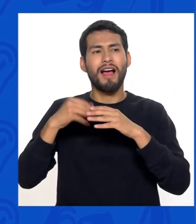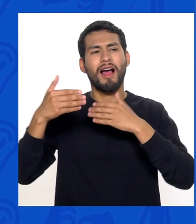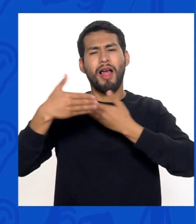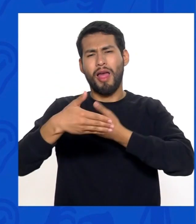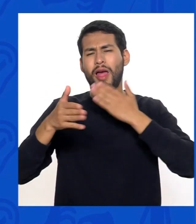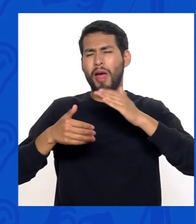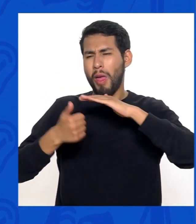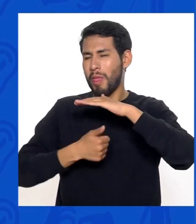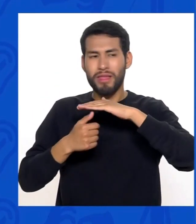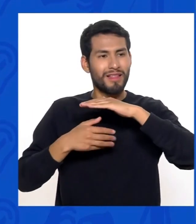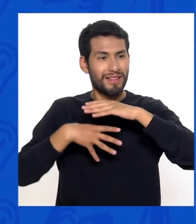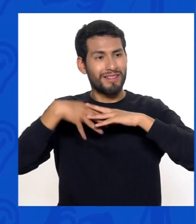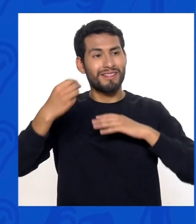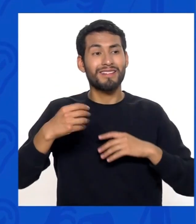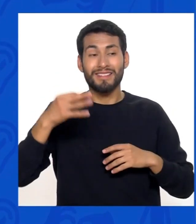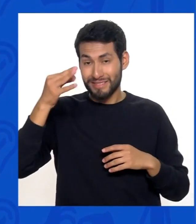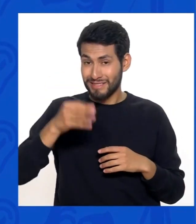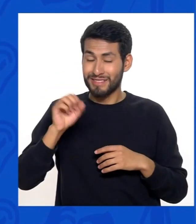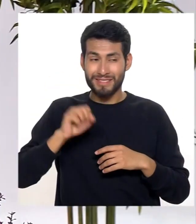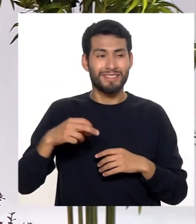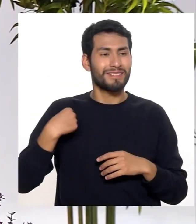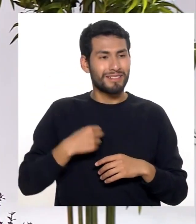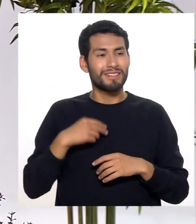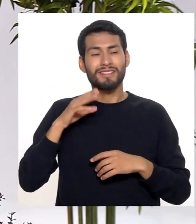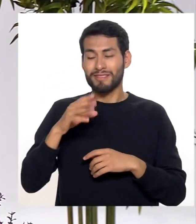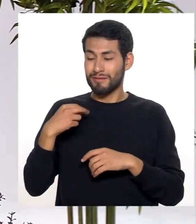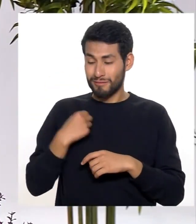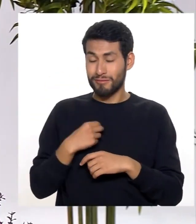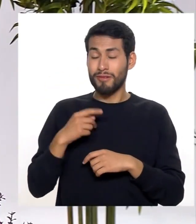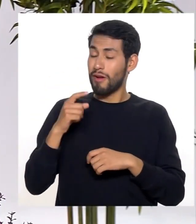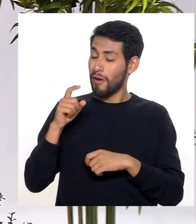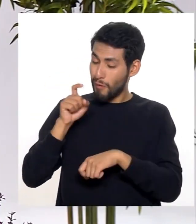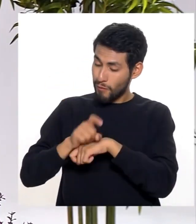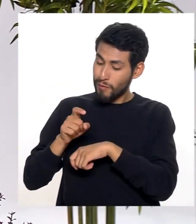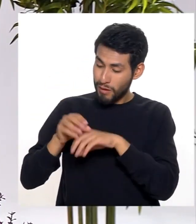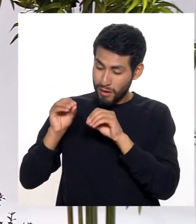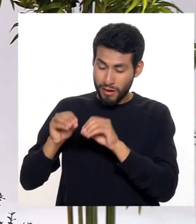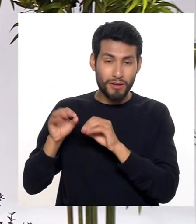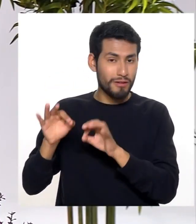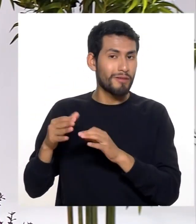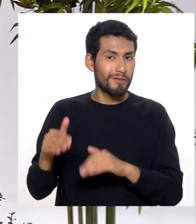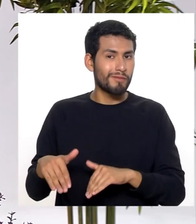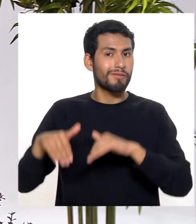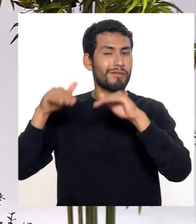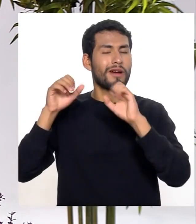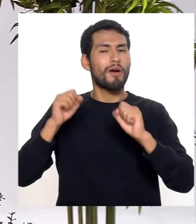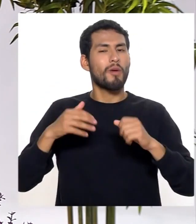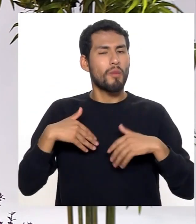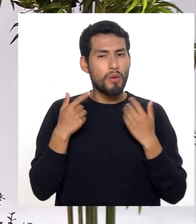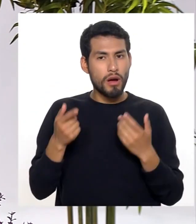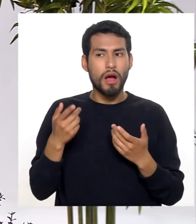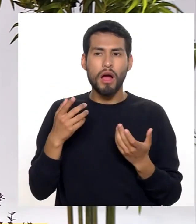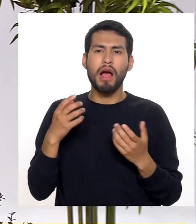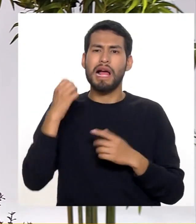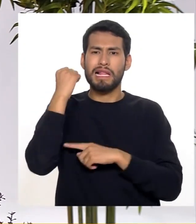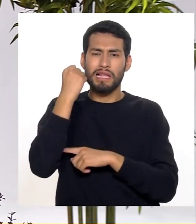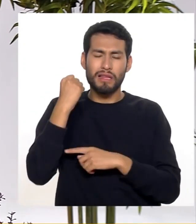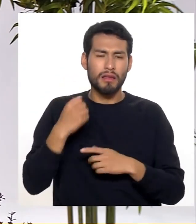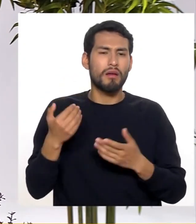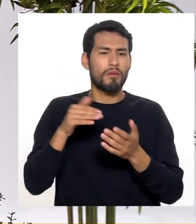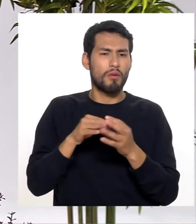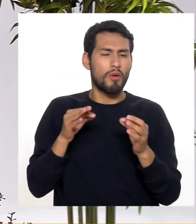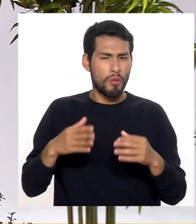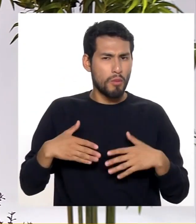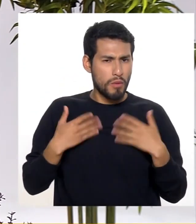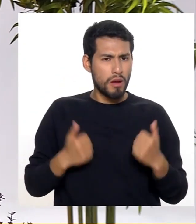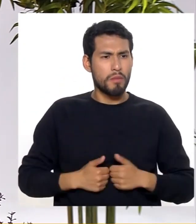es cierto, nosotros somos sustitutores legales, brindarles esa oportunidad de una restitución de derechos, de